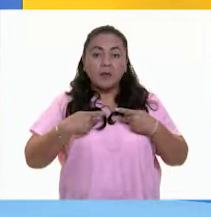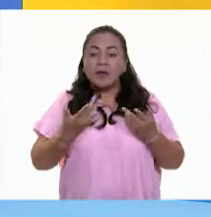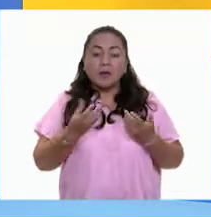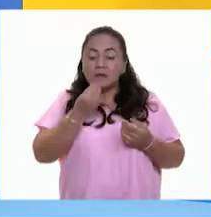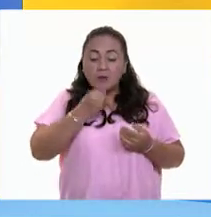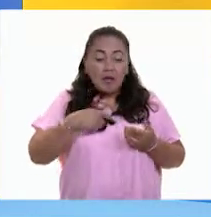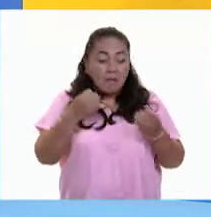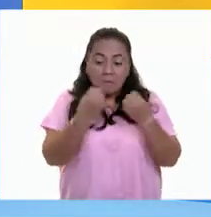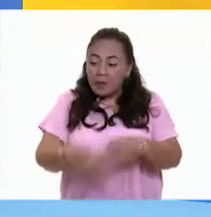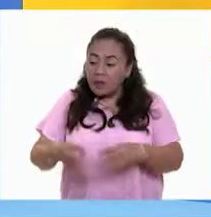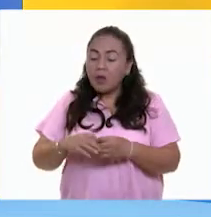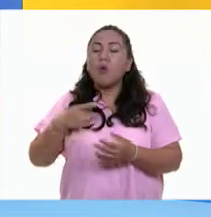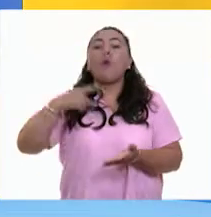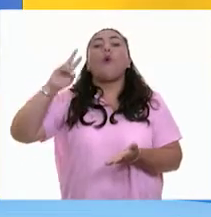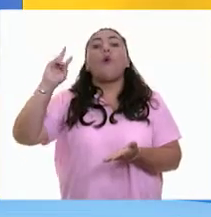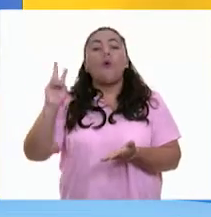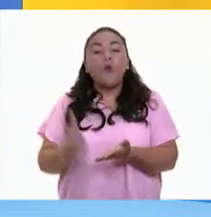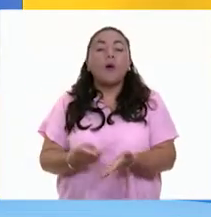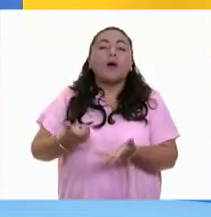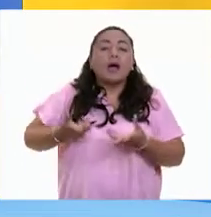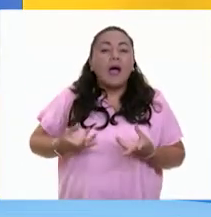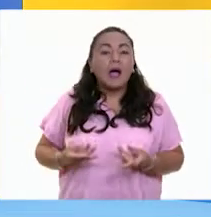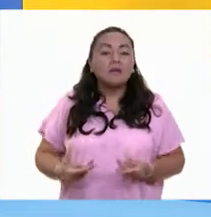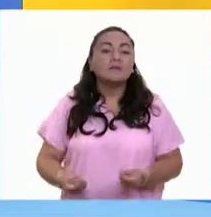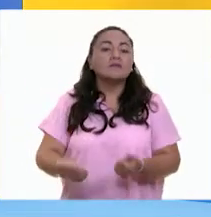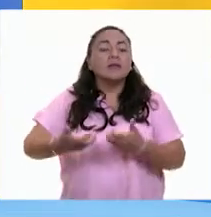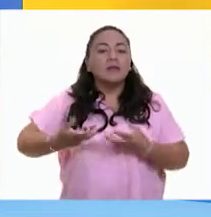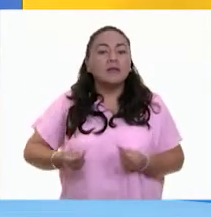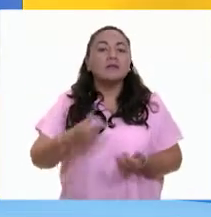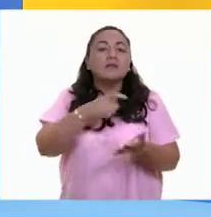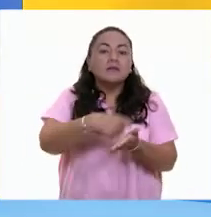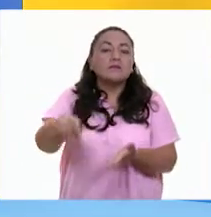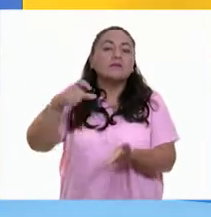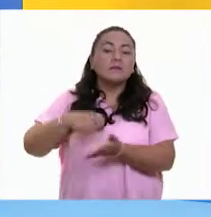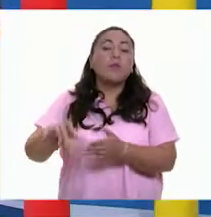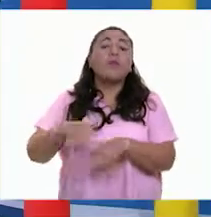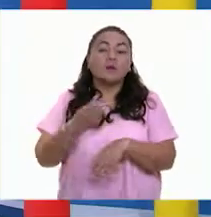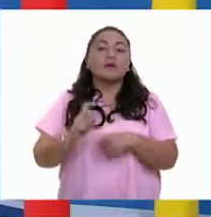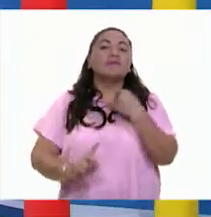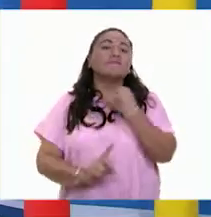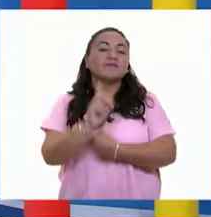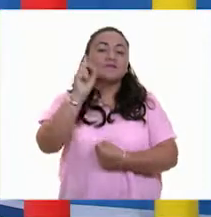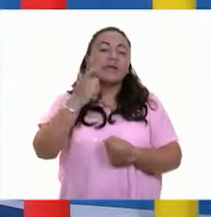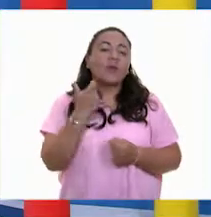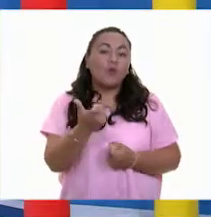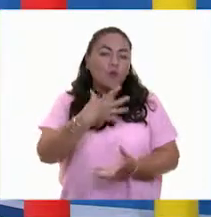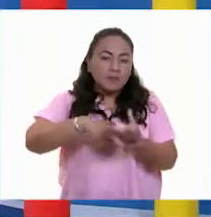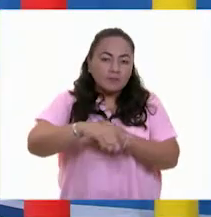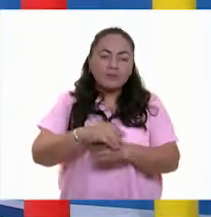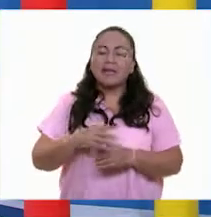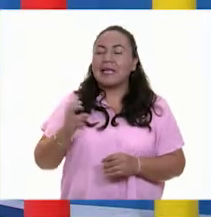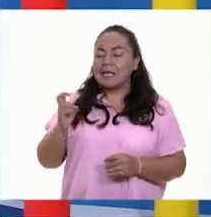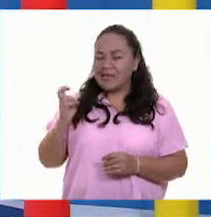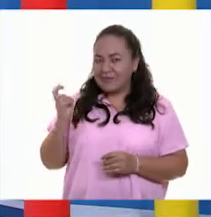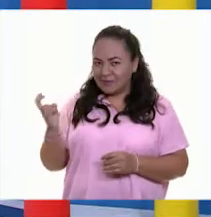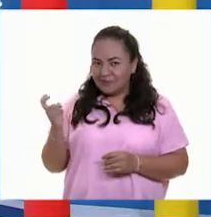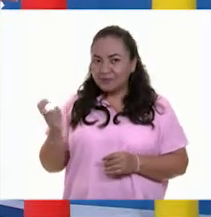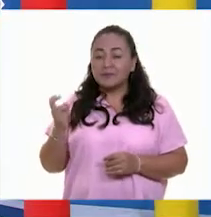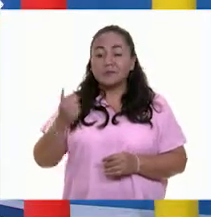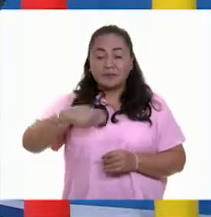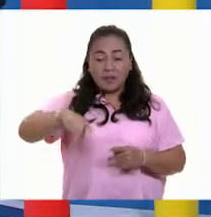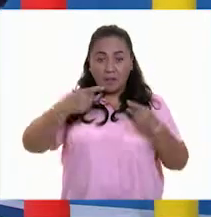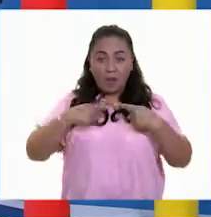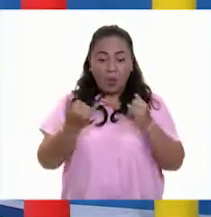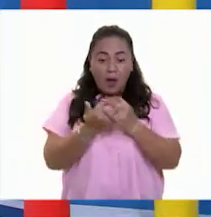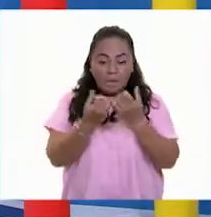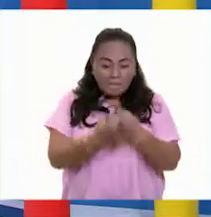gastar mucho dinero. Por eso se dice que, no, que son afectaciones también económicas. Efectivamente, y así como las personas tienen